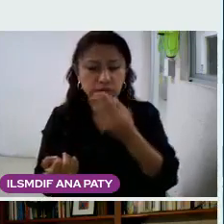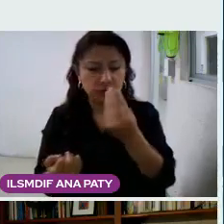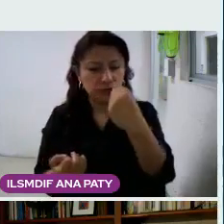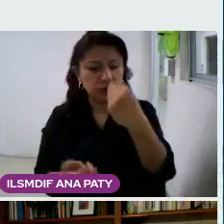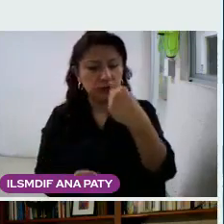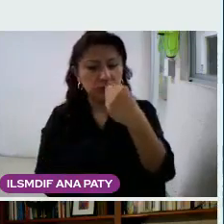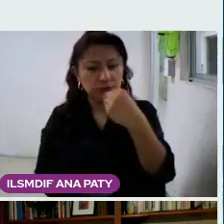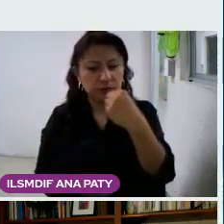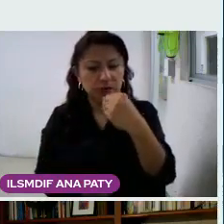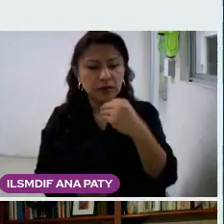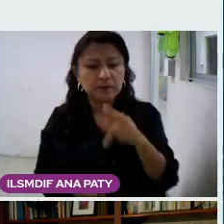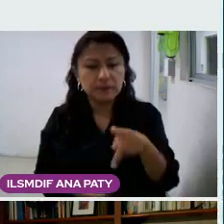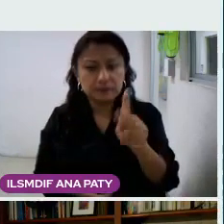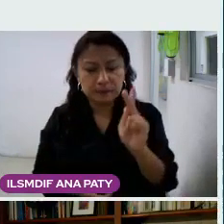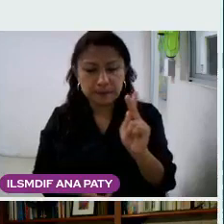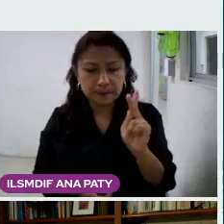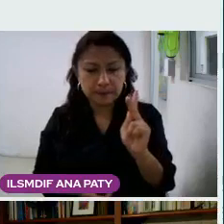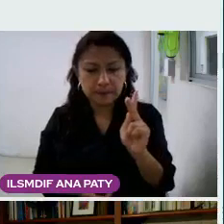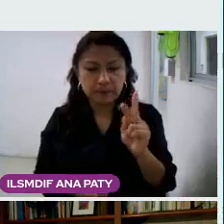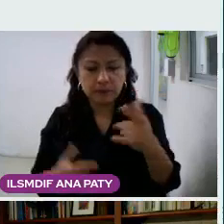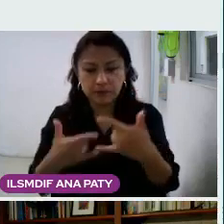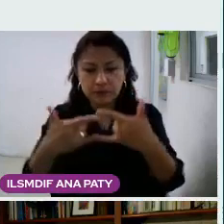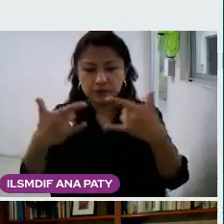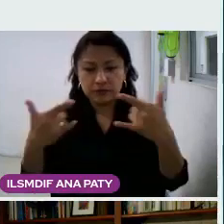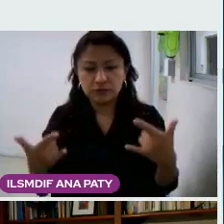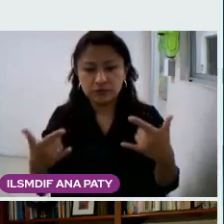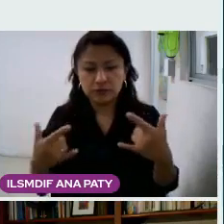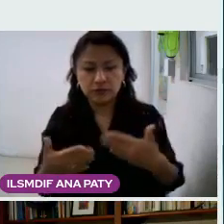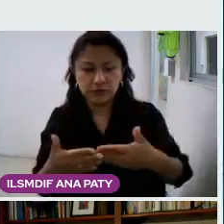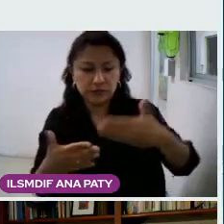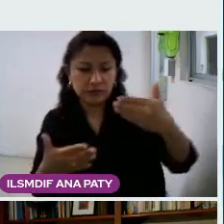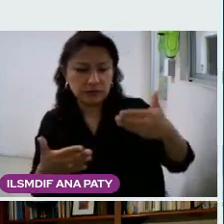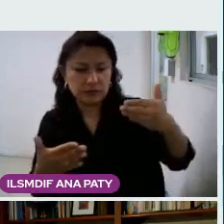una. Me parece que es esa, sí, está bien.